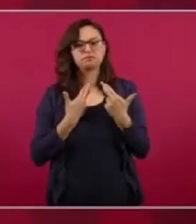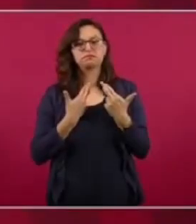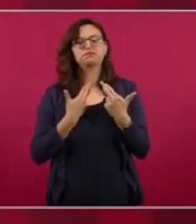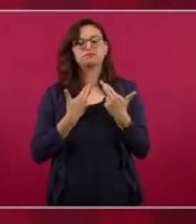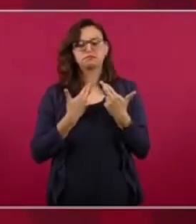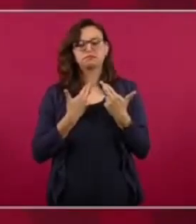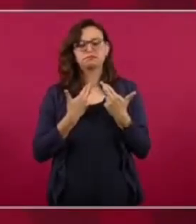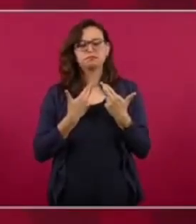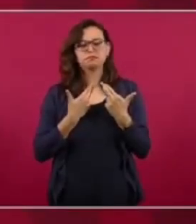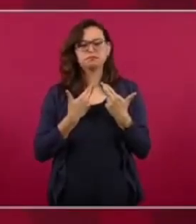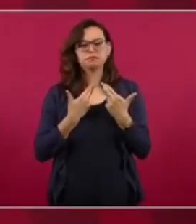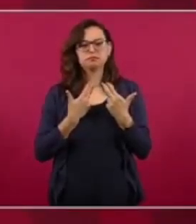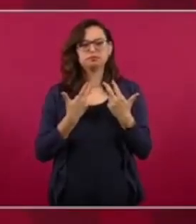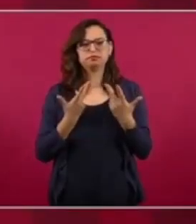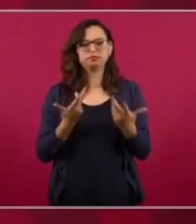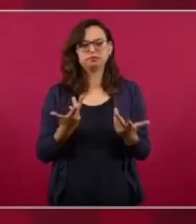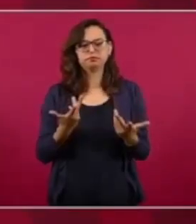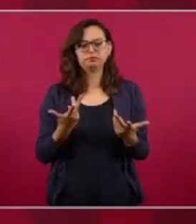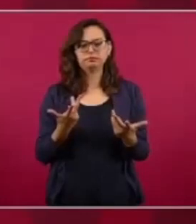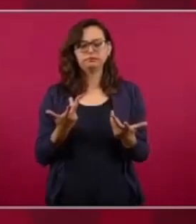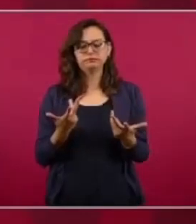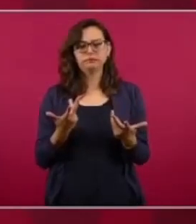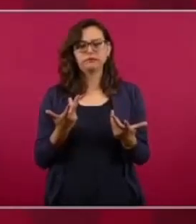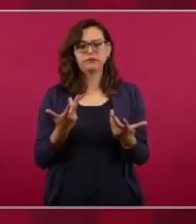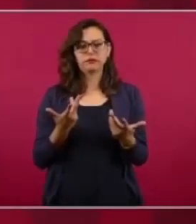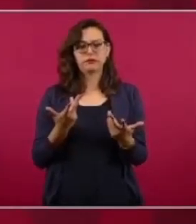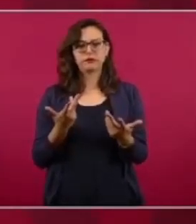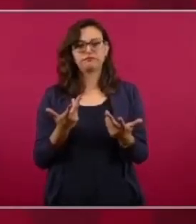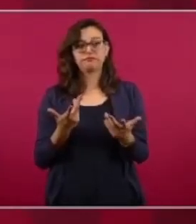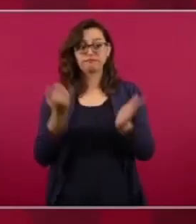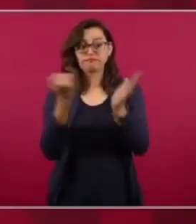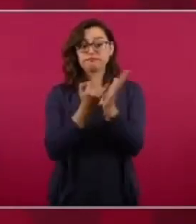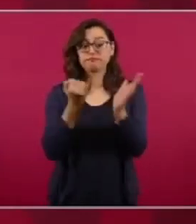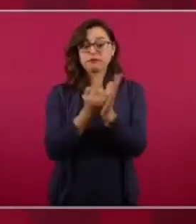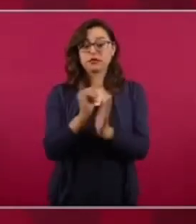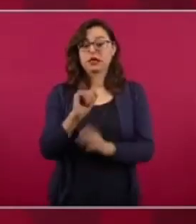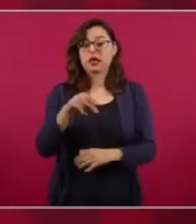para enfrentar la inflación.